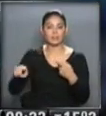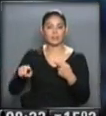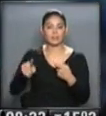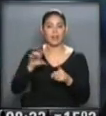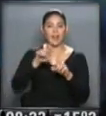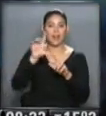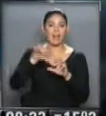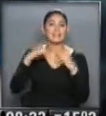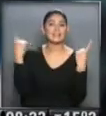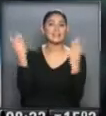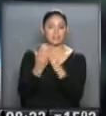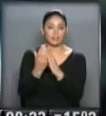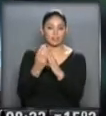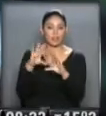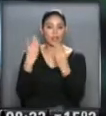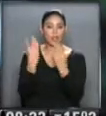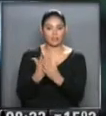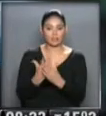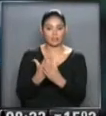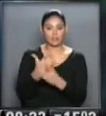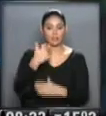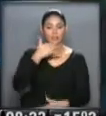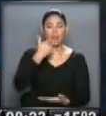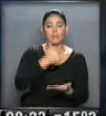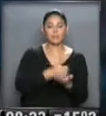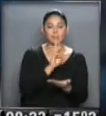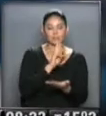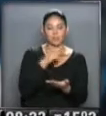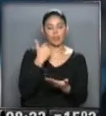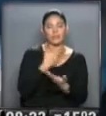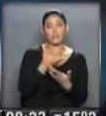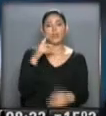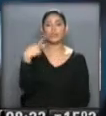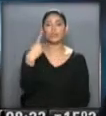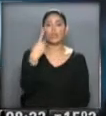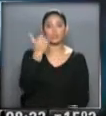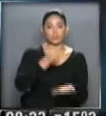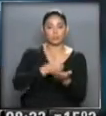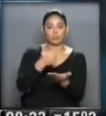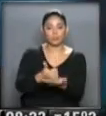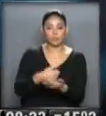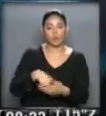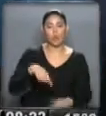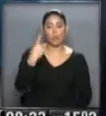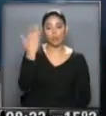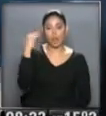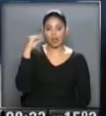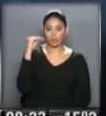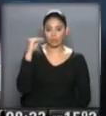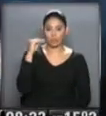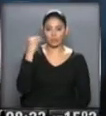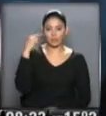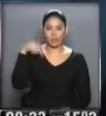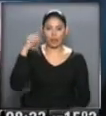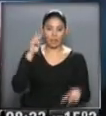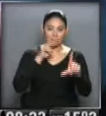su gira internacional llamada Verdade de uma Ilusão, para ofrecer dos shows en el Teatro Gran Rex. Uno fue anoche, cuyas